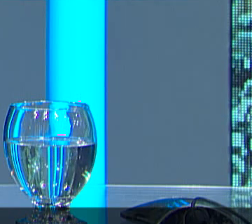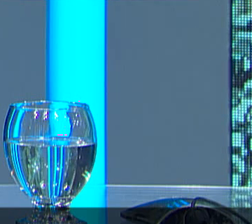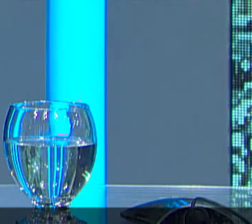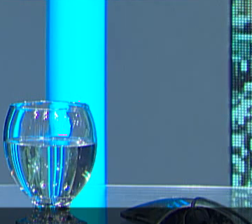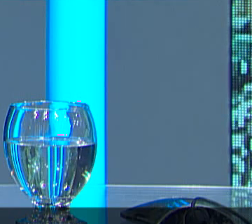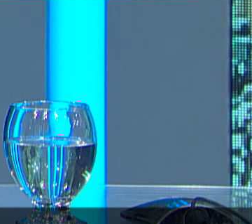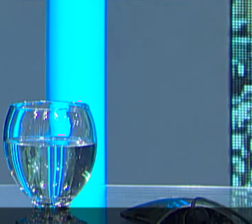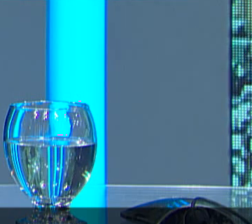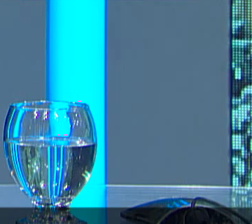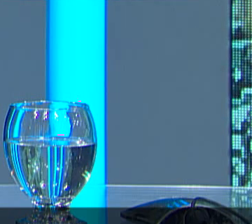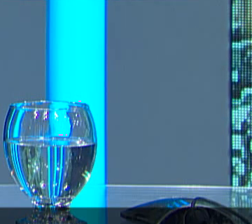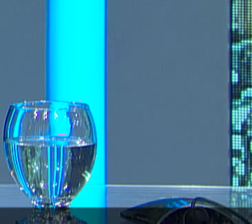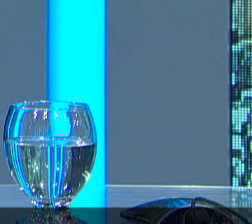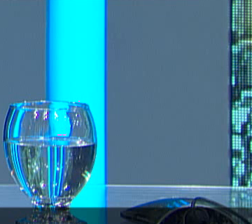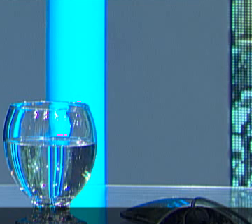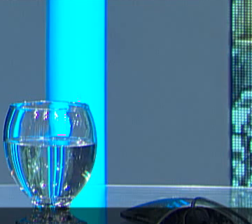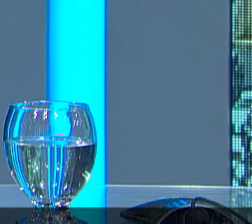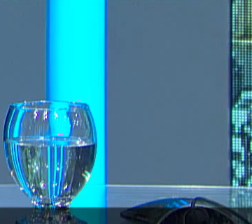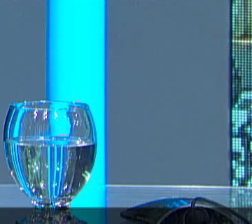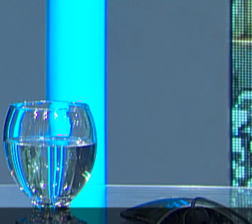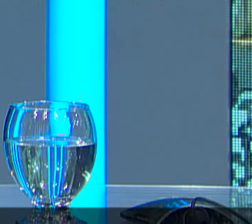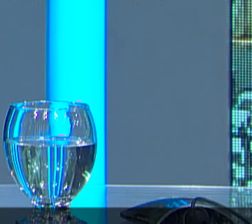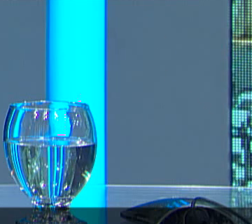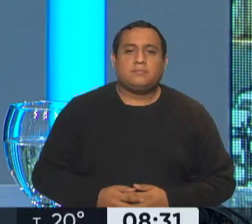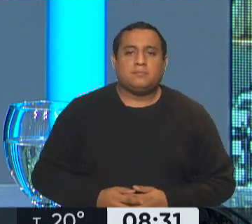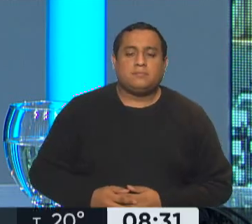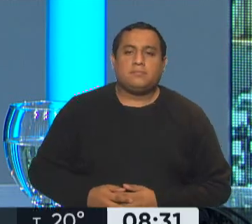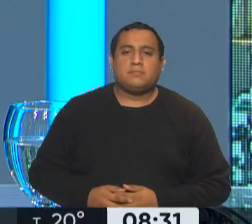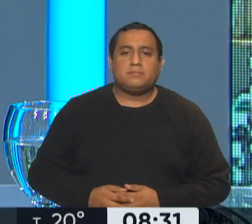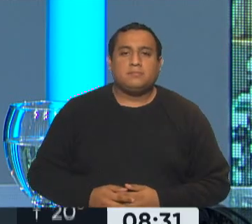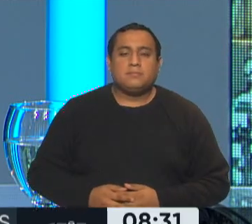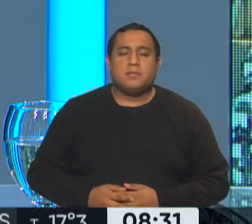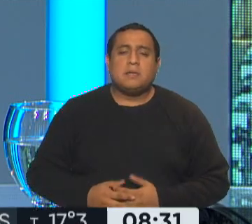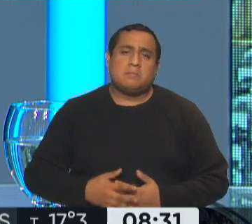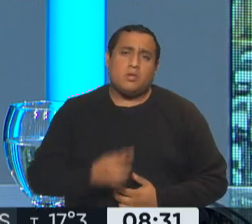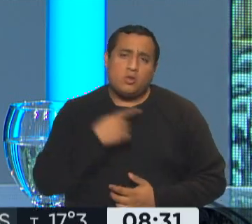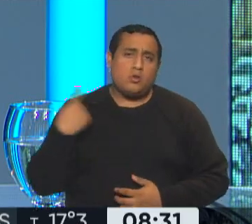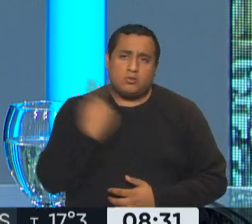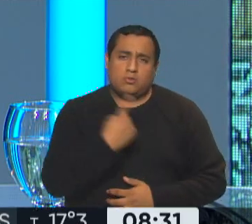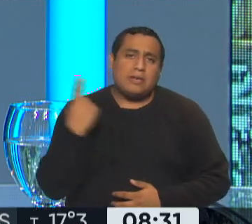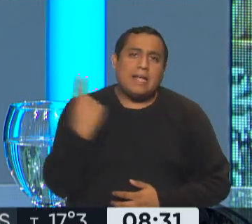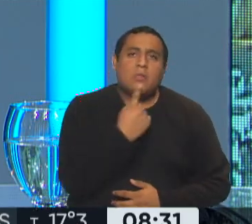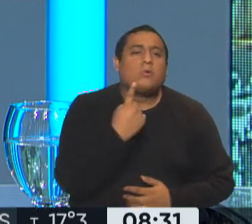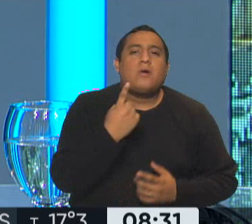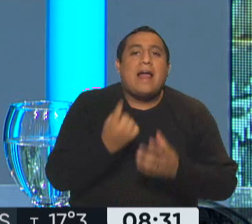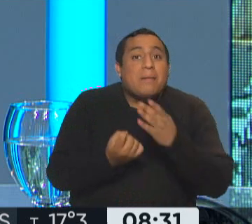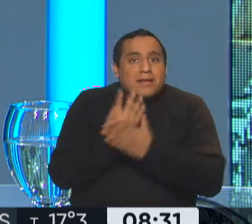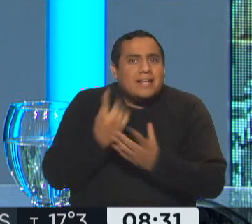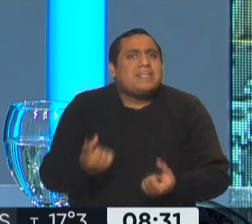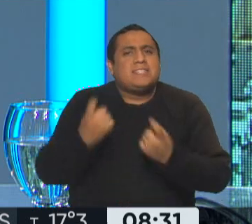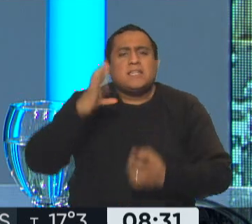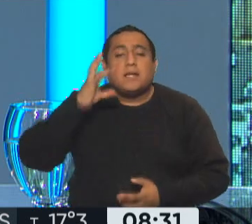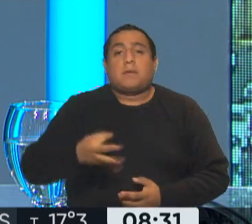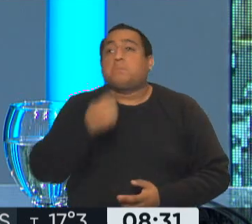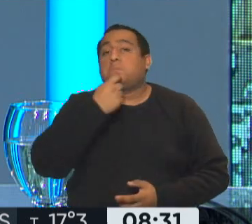estabilización, ¿no? Políticas de creer en el sistema. Porque la verdad que cada uno de nosotros necesitamos saber a la mañana qué va a pasar cuando